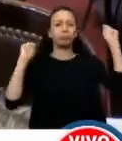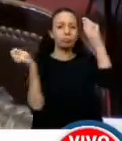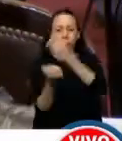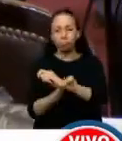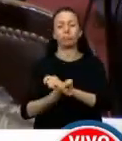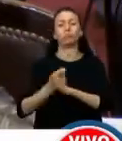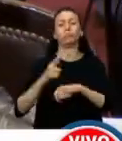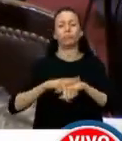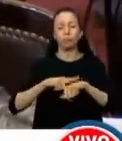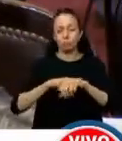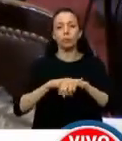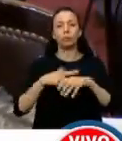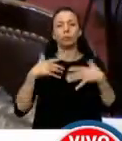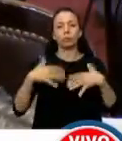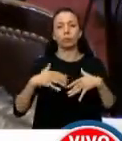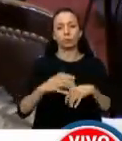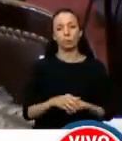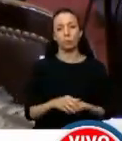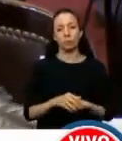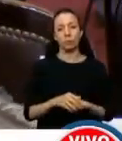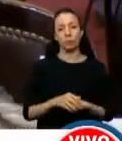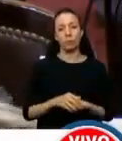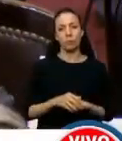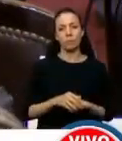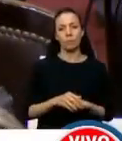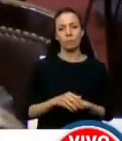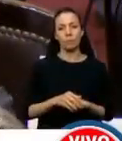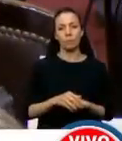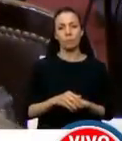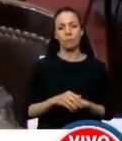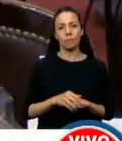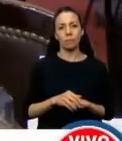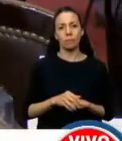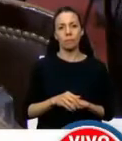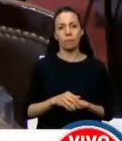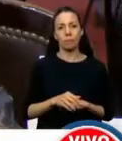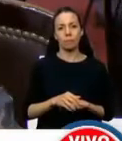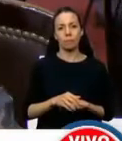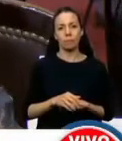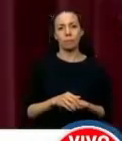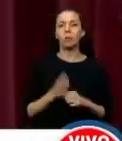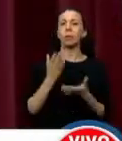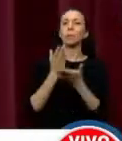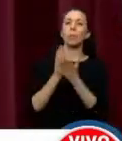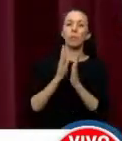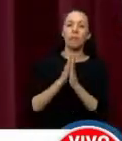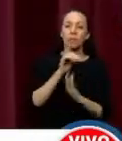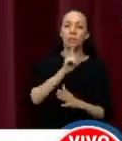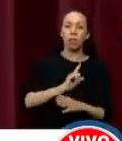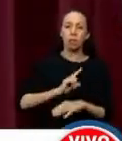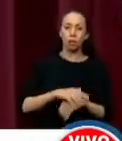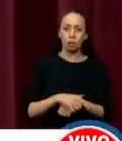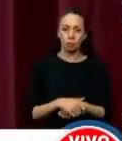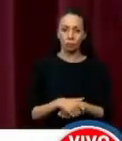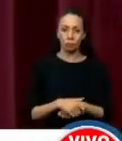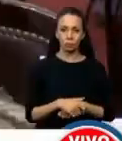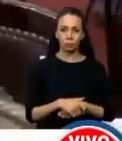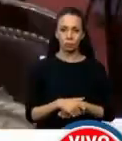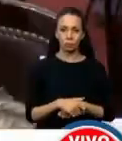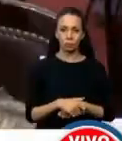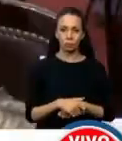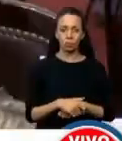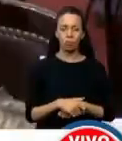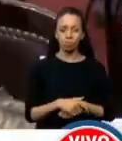avanzar en un acuerdo con el Fondo Monetario Internacional si no podemos resolver esa deuda interna que tenemos con el argentino. Para nosotros,